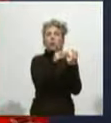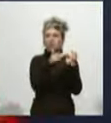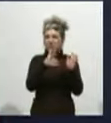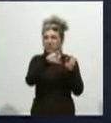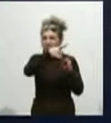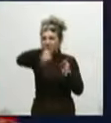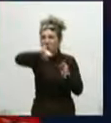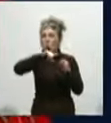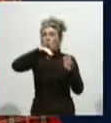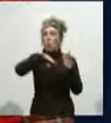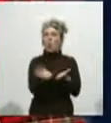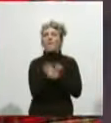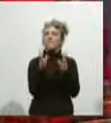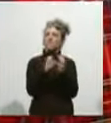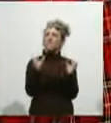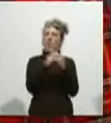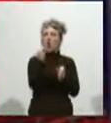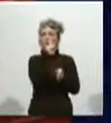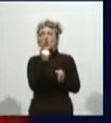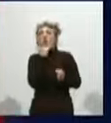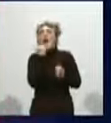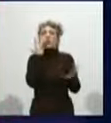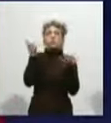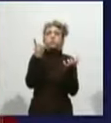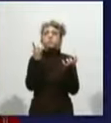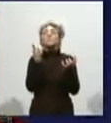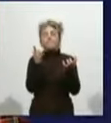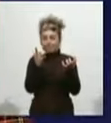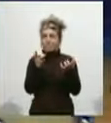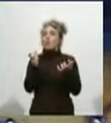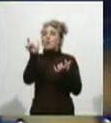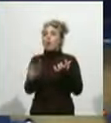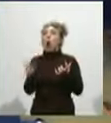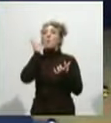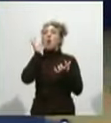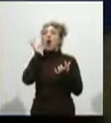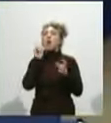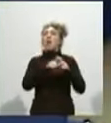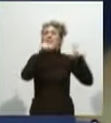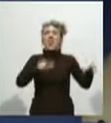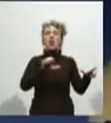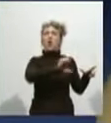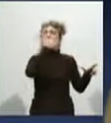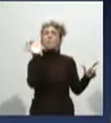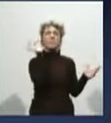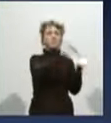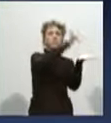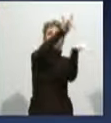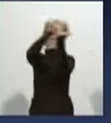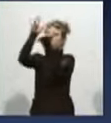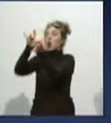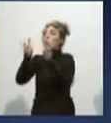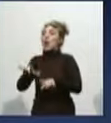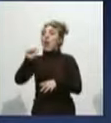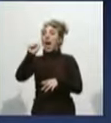el que nos va a brindar una mujer que ha tenido oportunidad de conquistar escenarios prácticamente de toda Europa con una de las grandes como es Alaska.